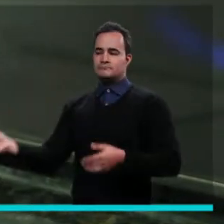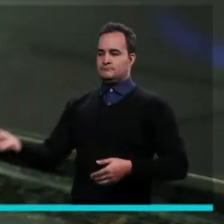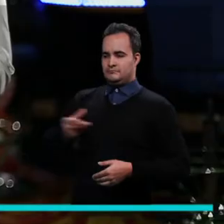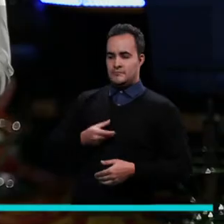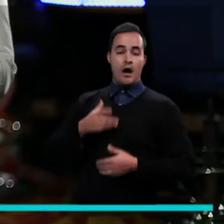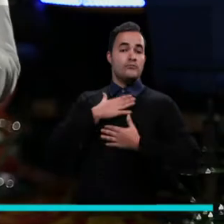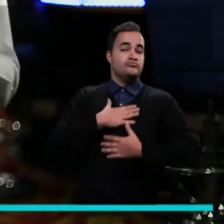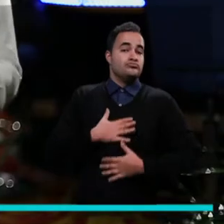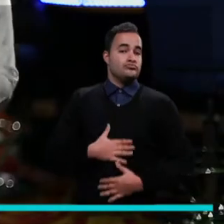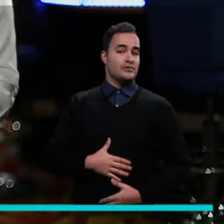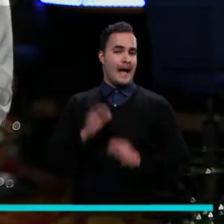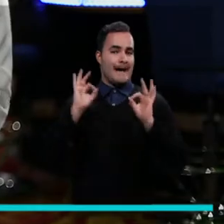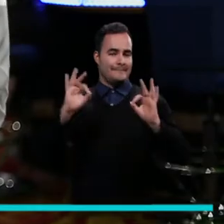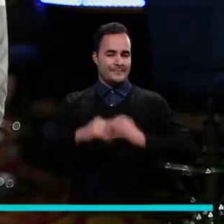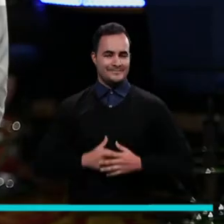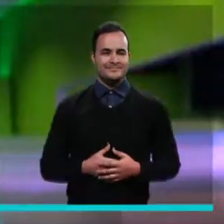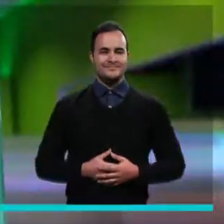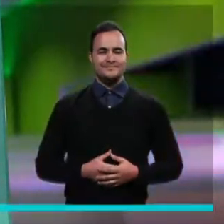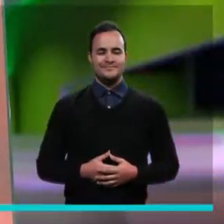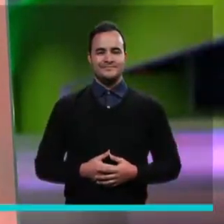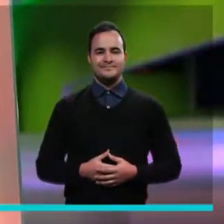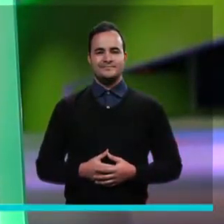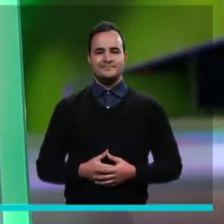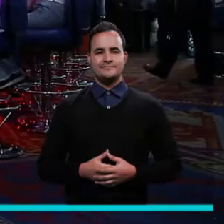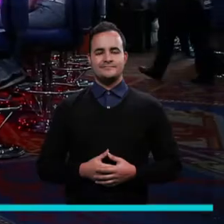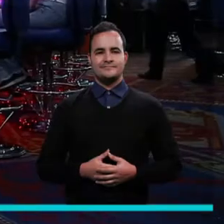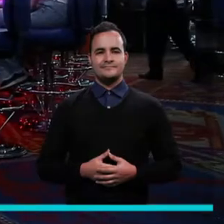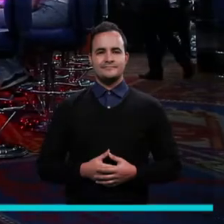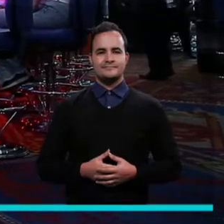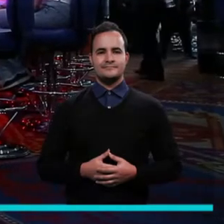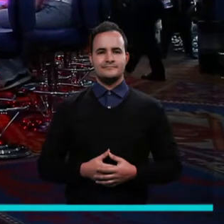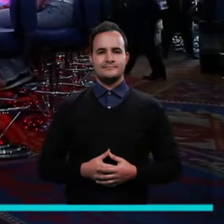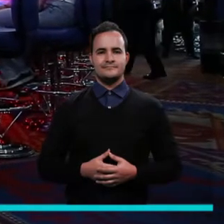la tranquilidad de que lo está haciendo bien.